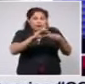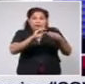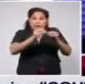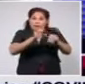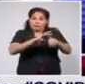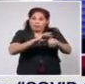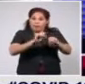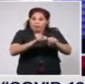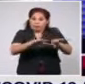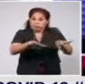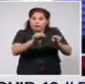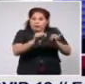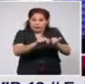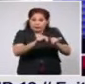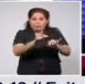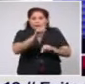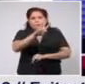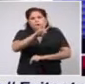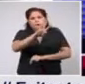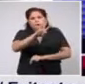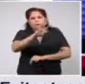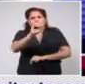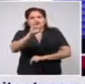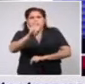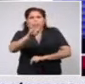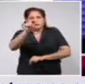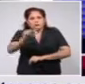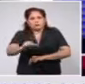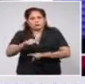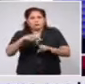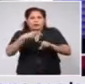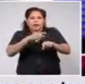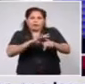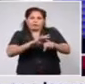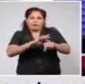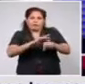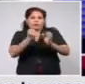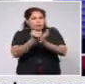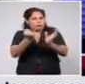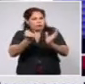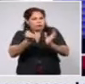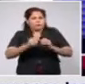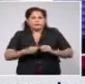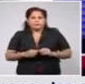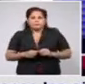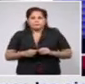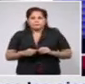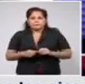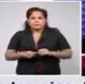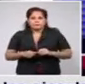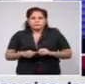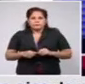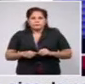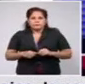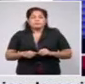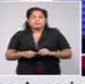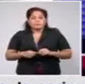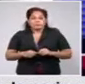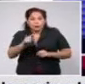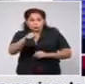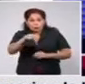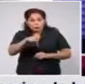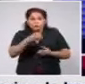estos momentos, con 404 casos diagnosticados con el nuevo coronavirus. Por tanto, usted